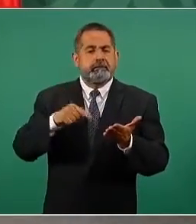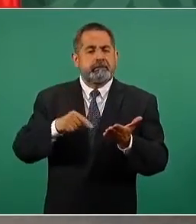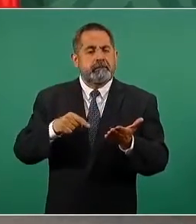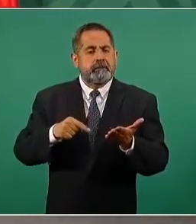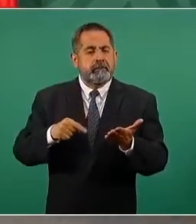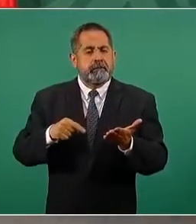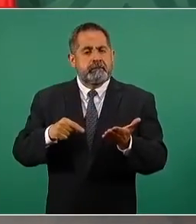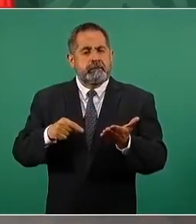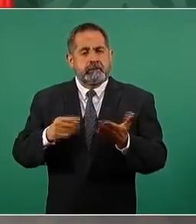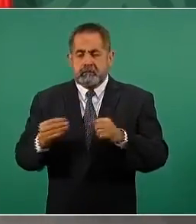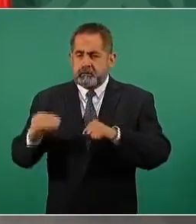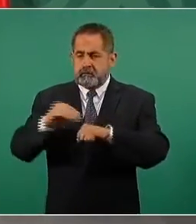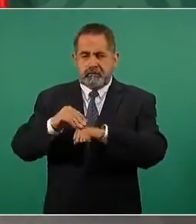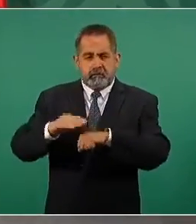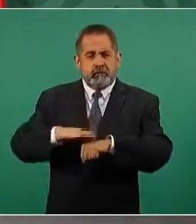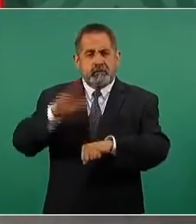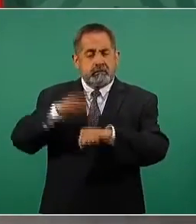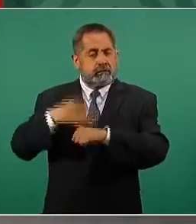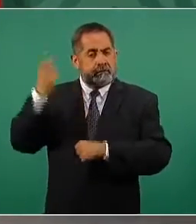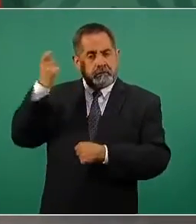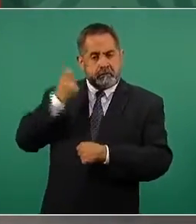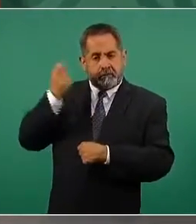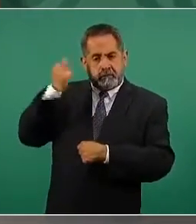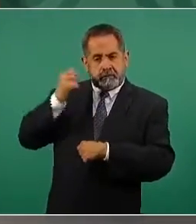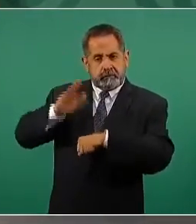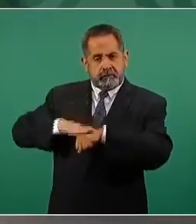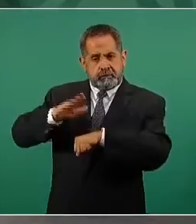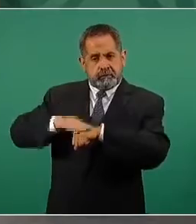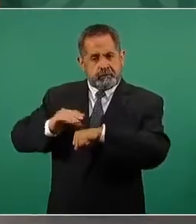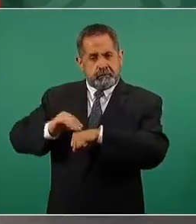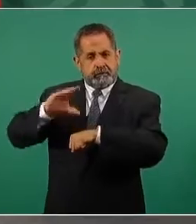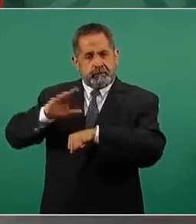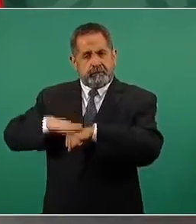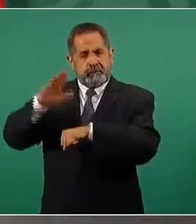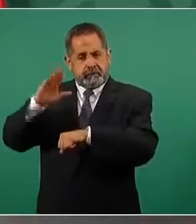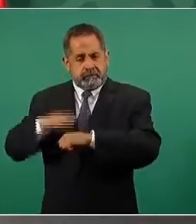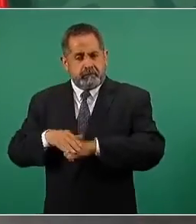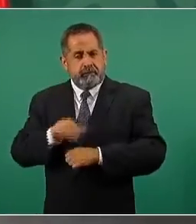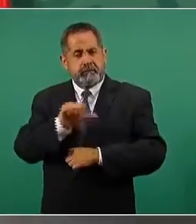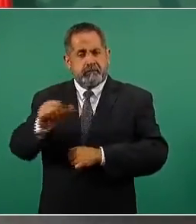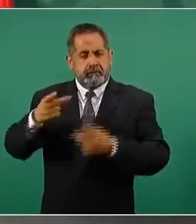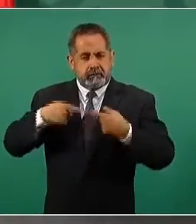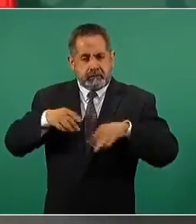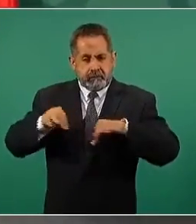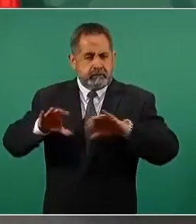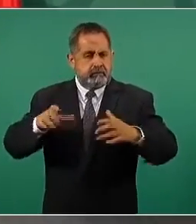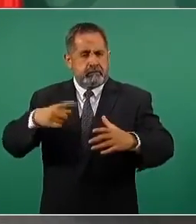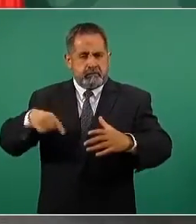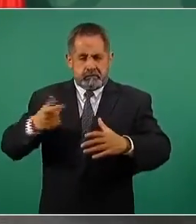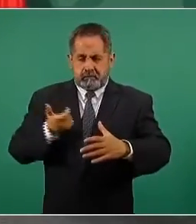para aumentar las pensiones a los trabajadores.